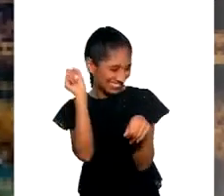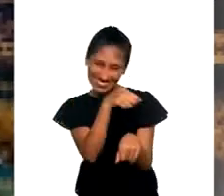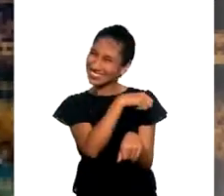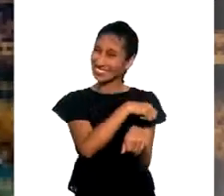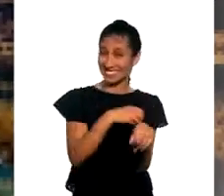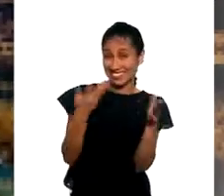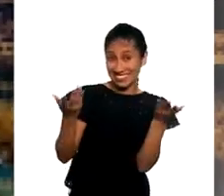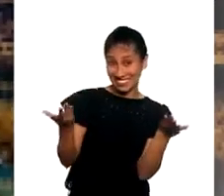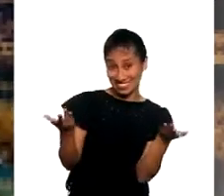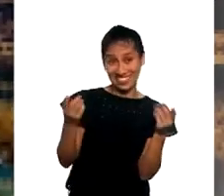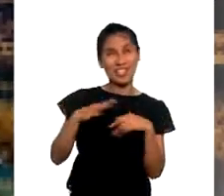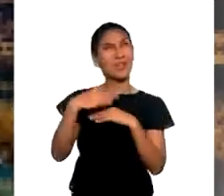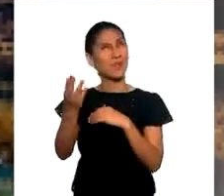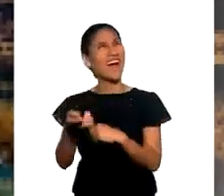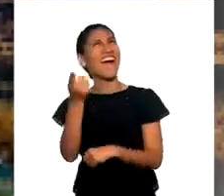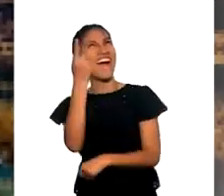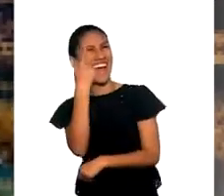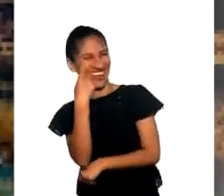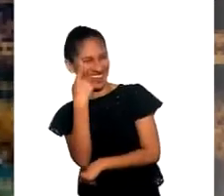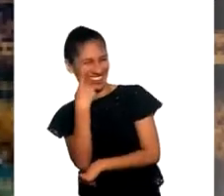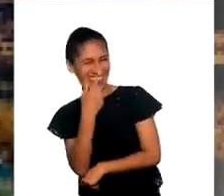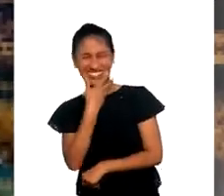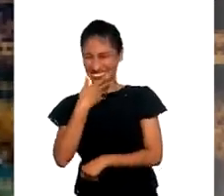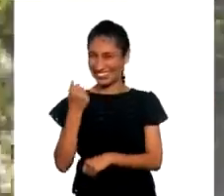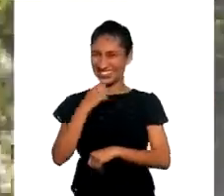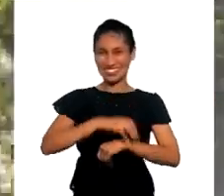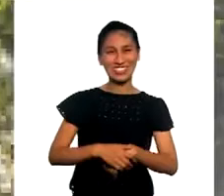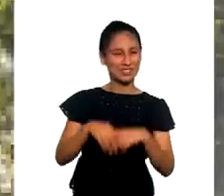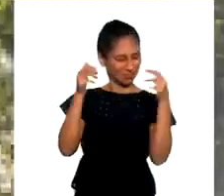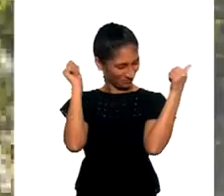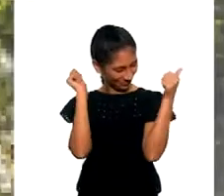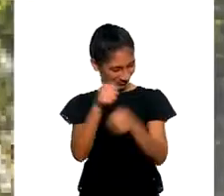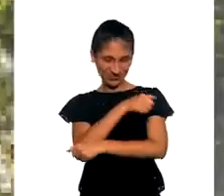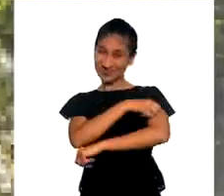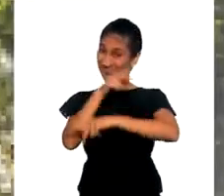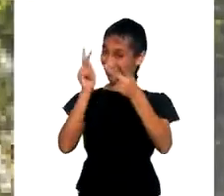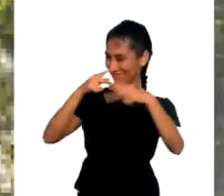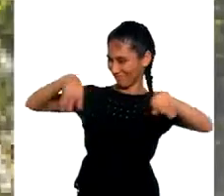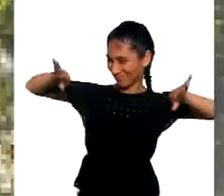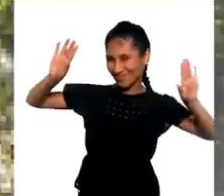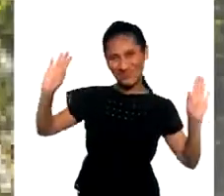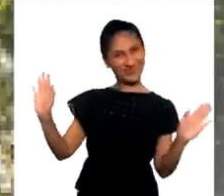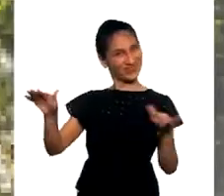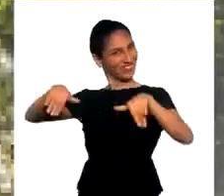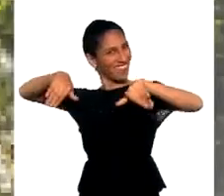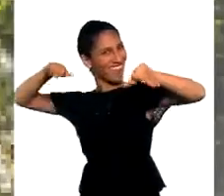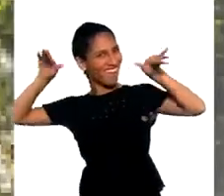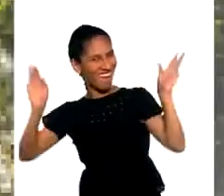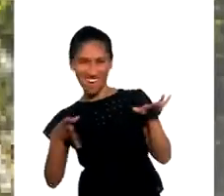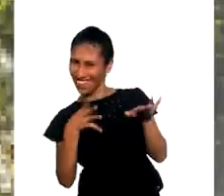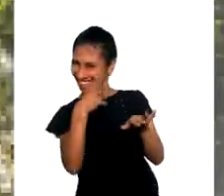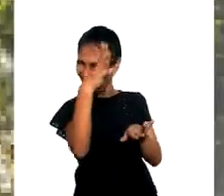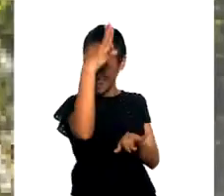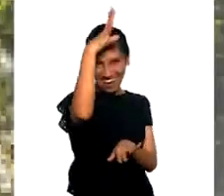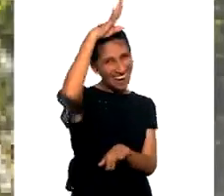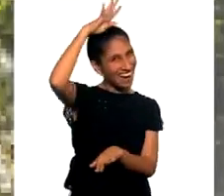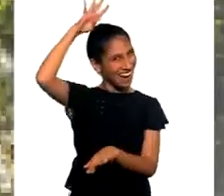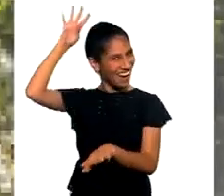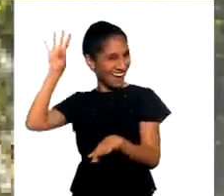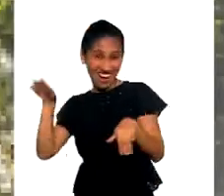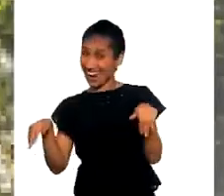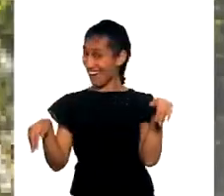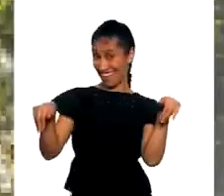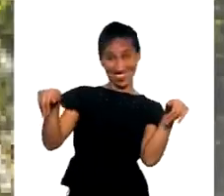así conozco mejor el juego perfectas no más de año de la roca